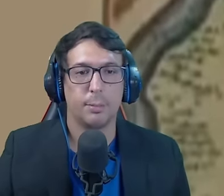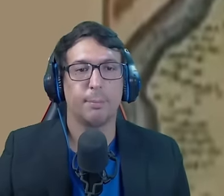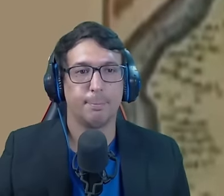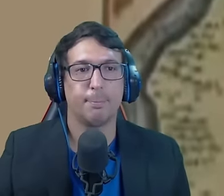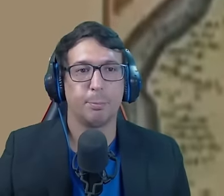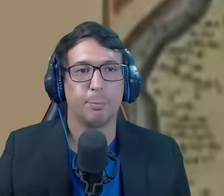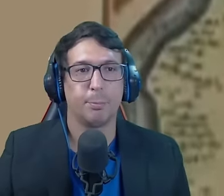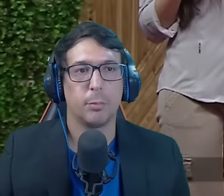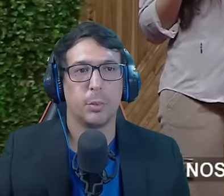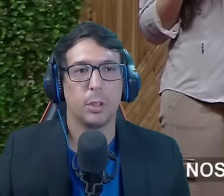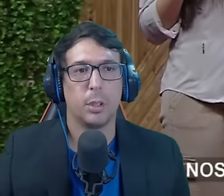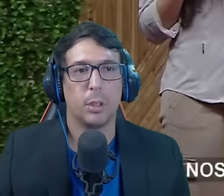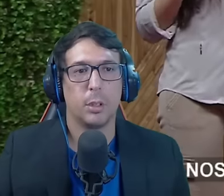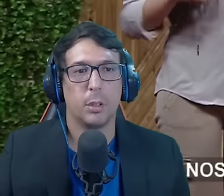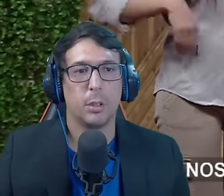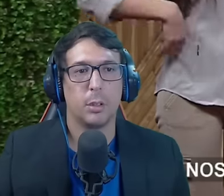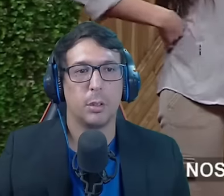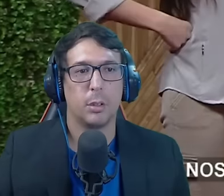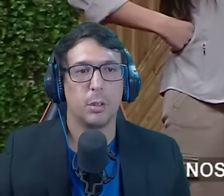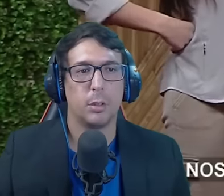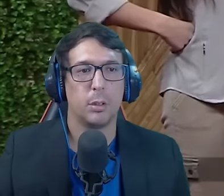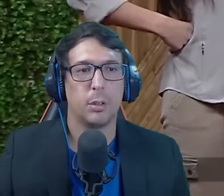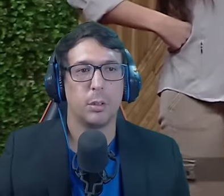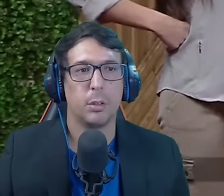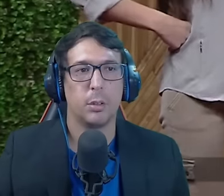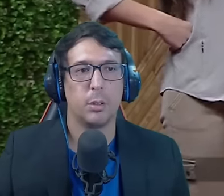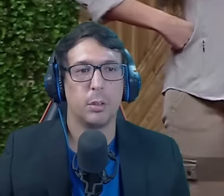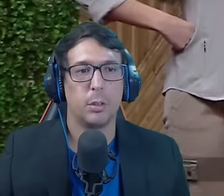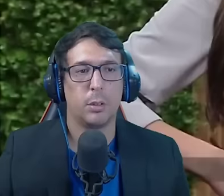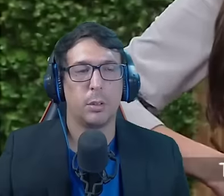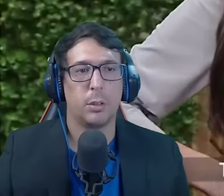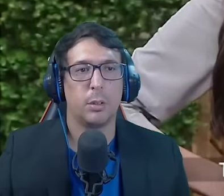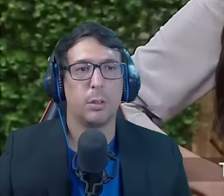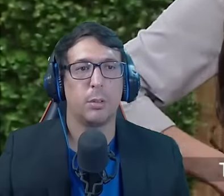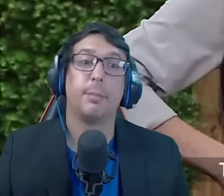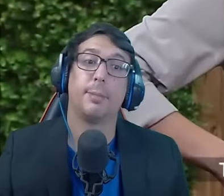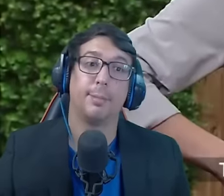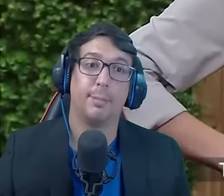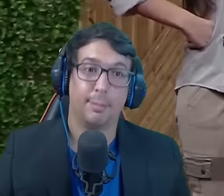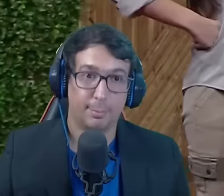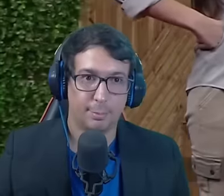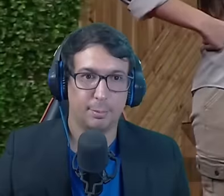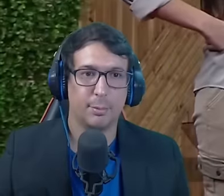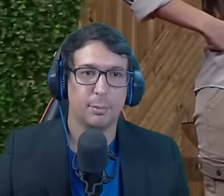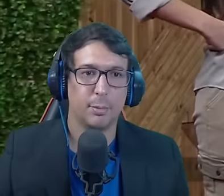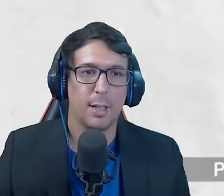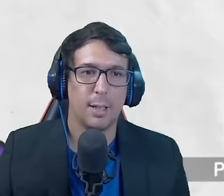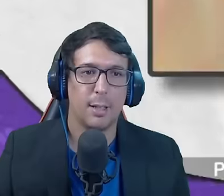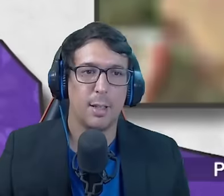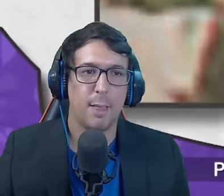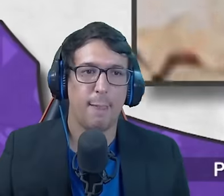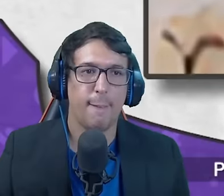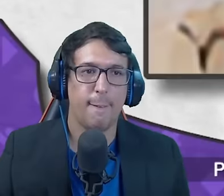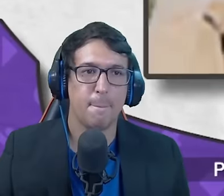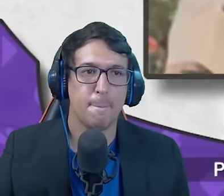de intercambio cultural. Nosotros éramos muy católicos y queríamos que ustedes también pudieran conocer nuestra religión. Por